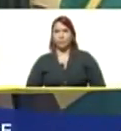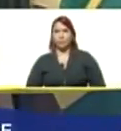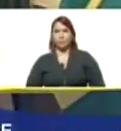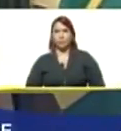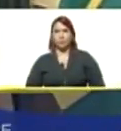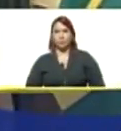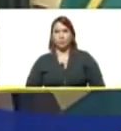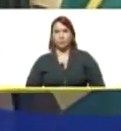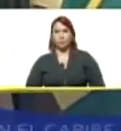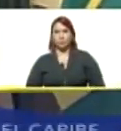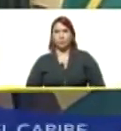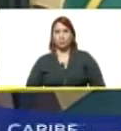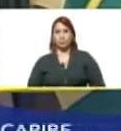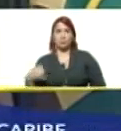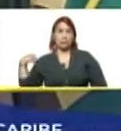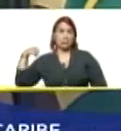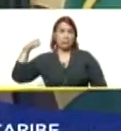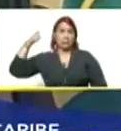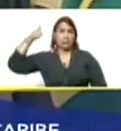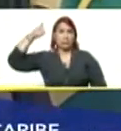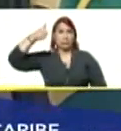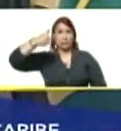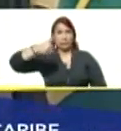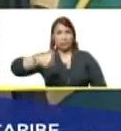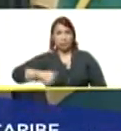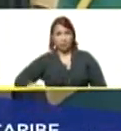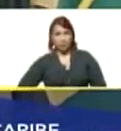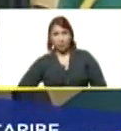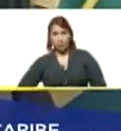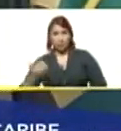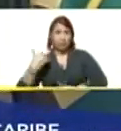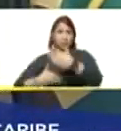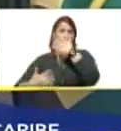Es legendaria la amistad